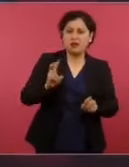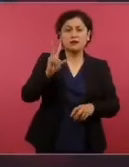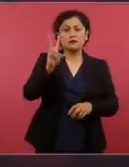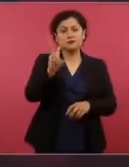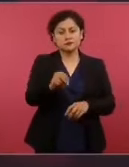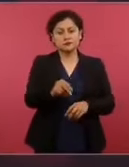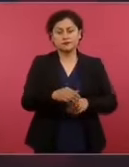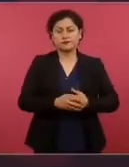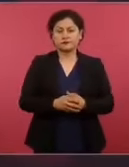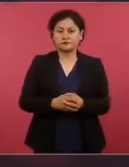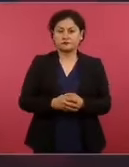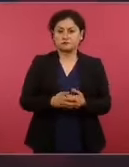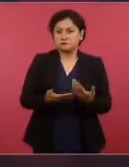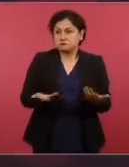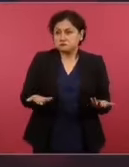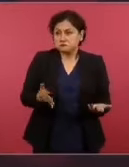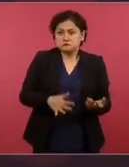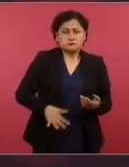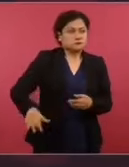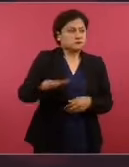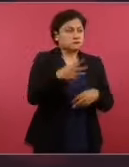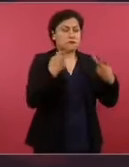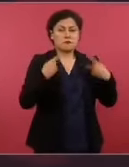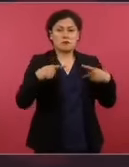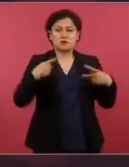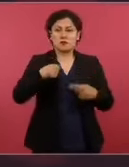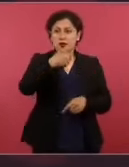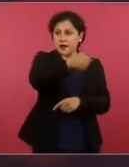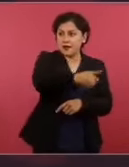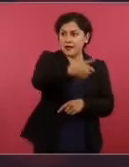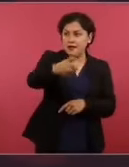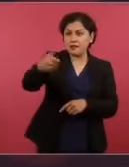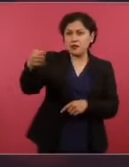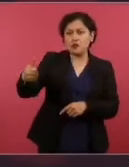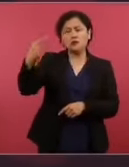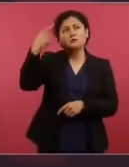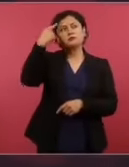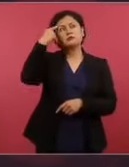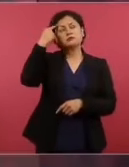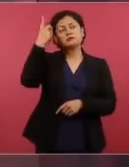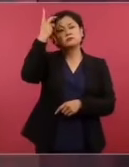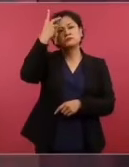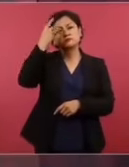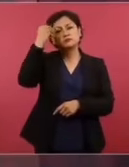que cada ciudadano vote por lo que le dicte su conciencia.